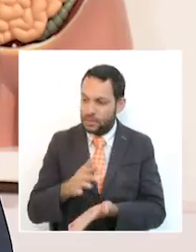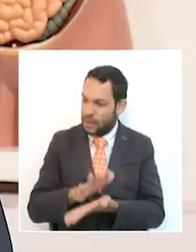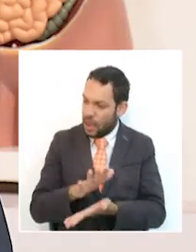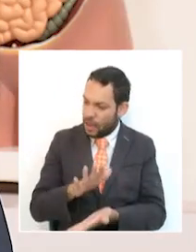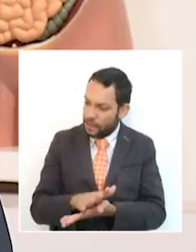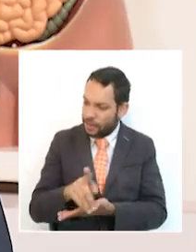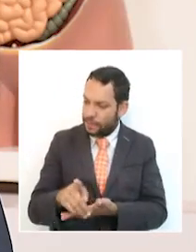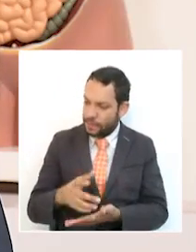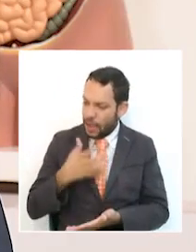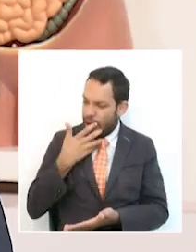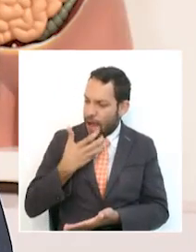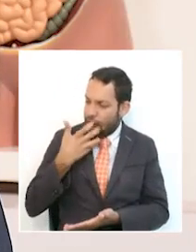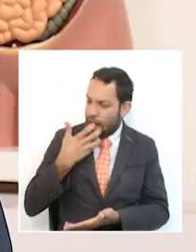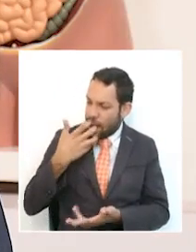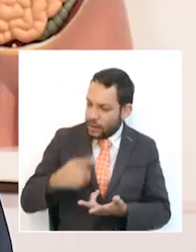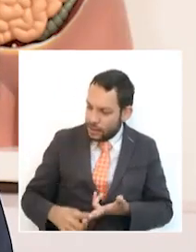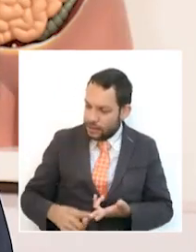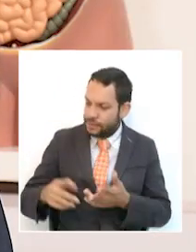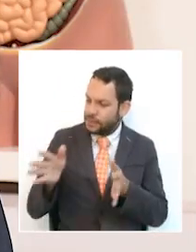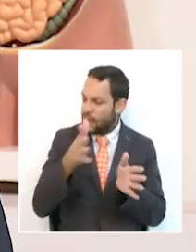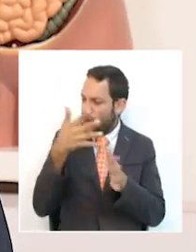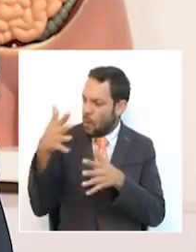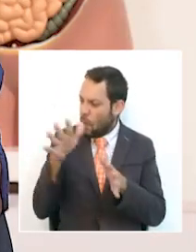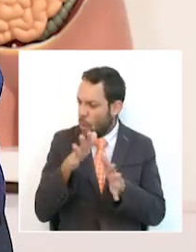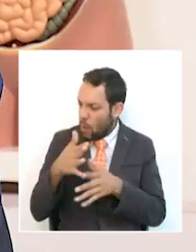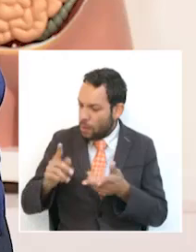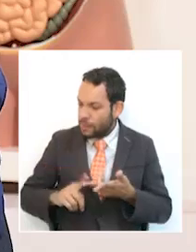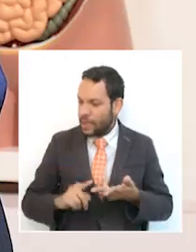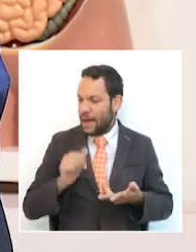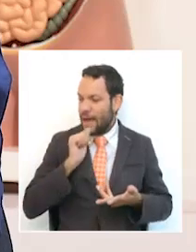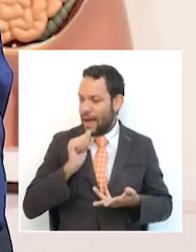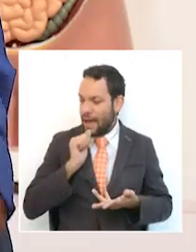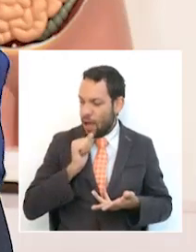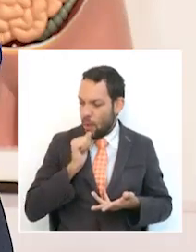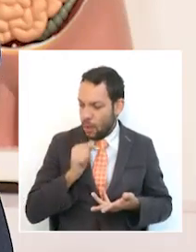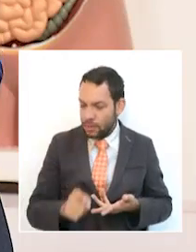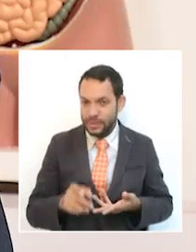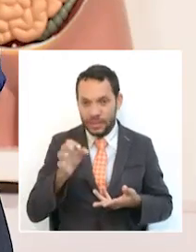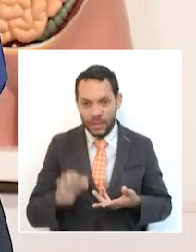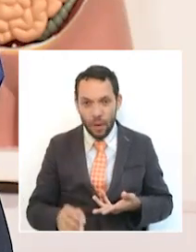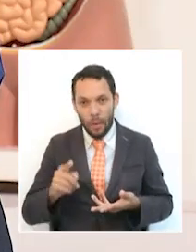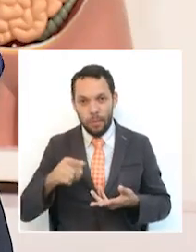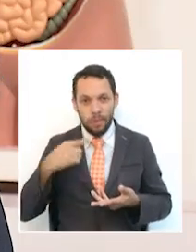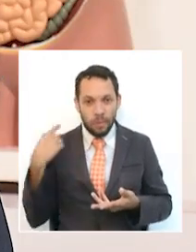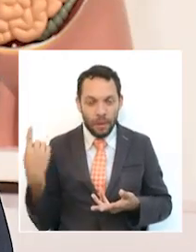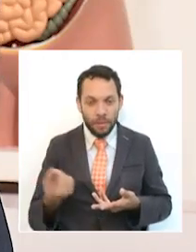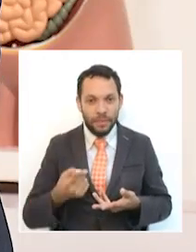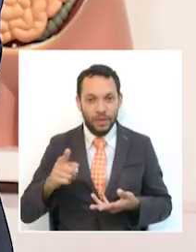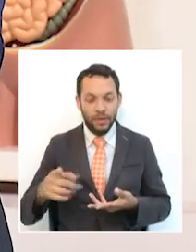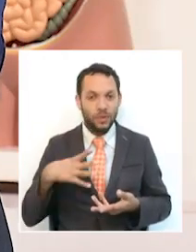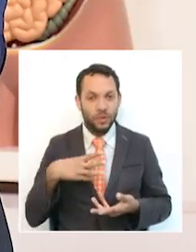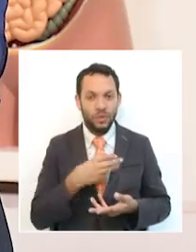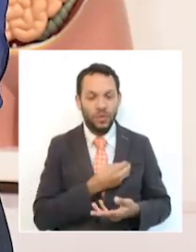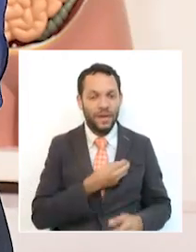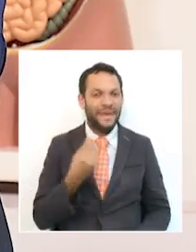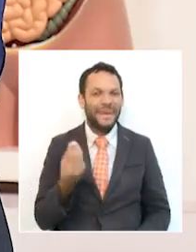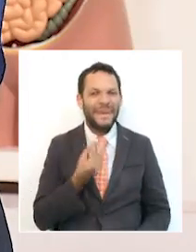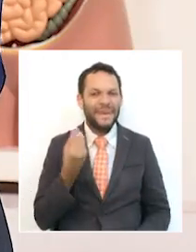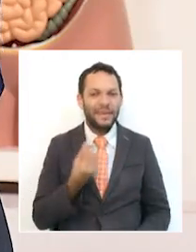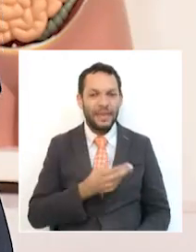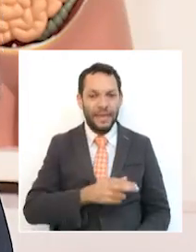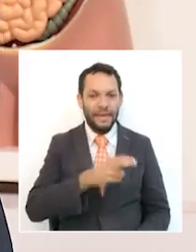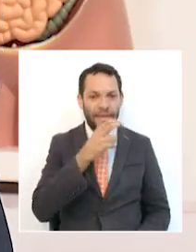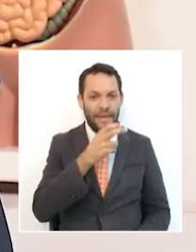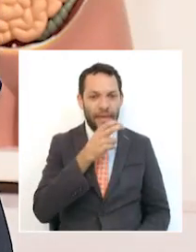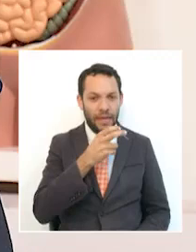si es aire o si es agua por lo regular es calor entonces colocamos hielo en la parte de nuestro